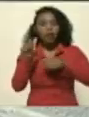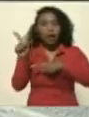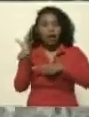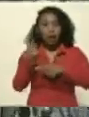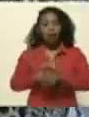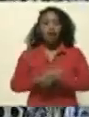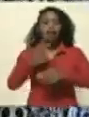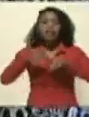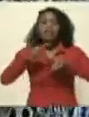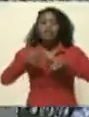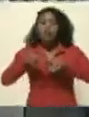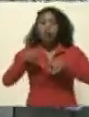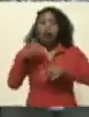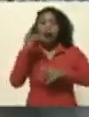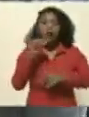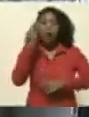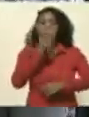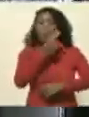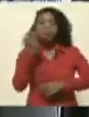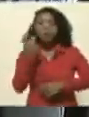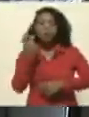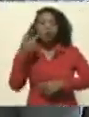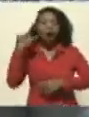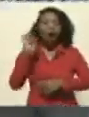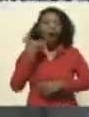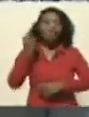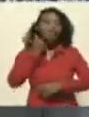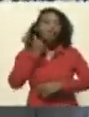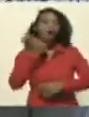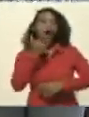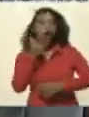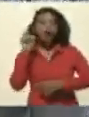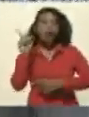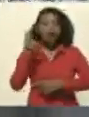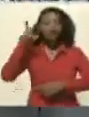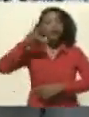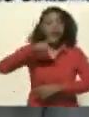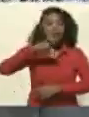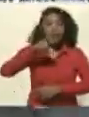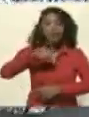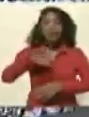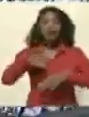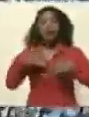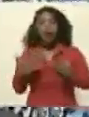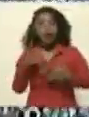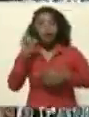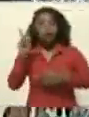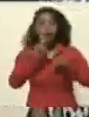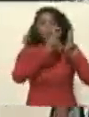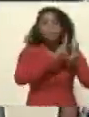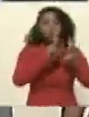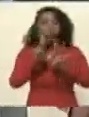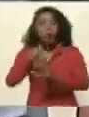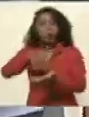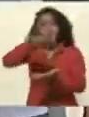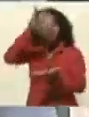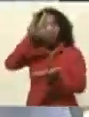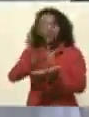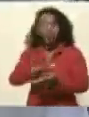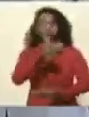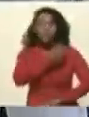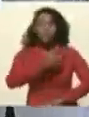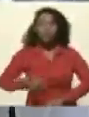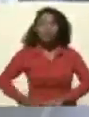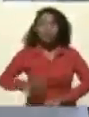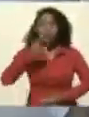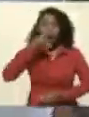tienen comprometido su sistema inmunológico y por lo cual el plan que se ha aprobado por el presidente de la